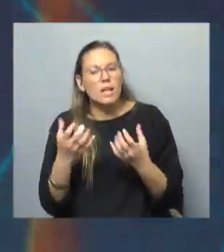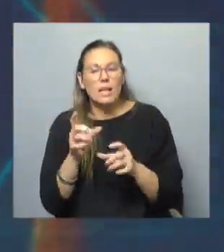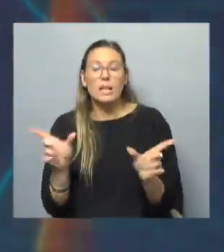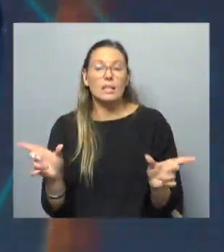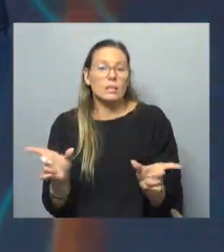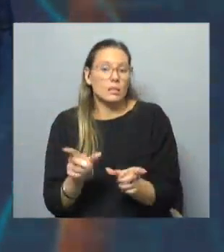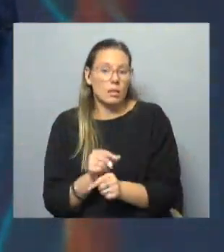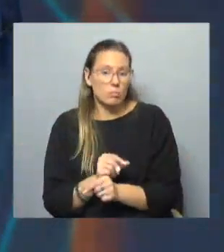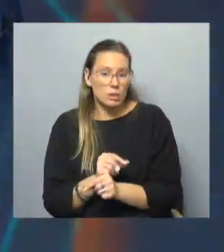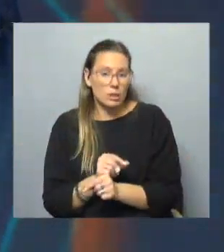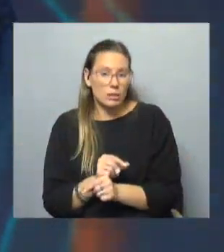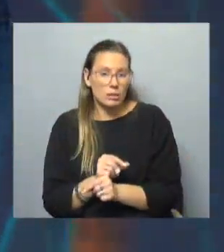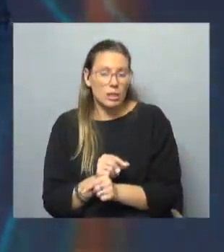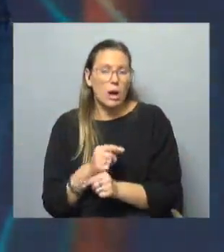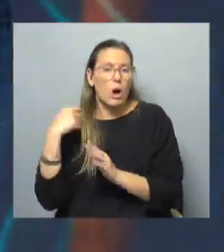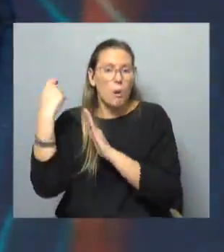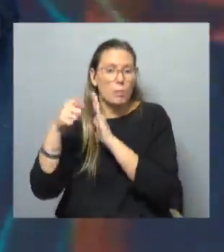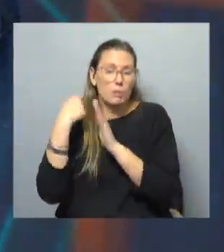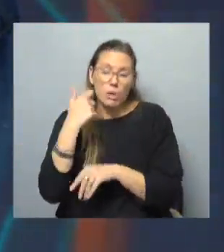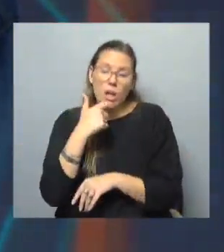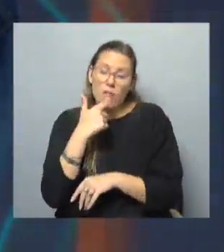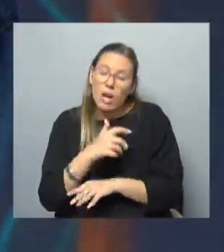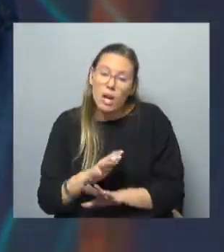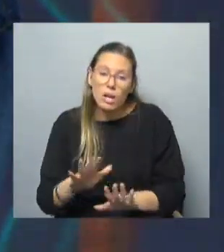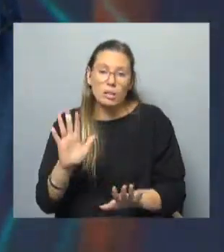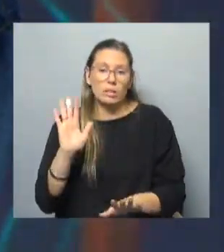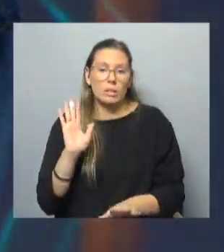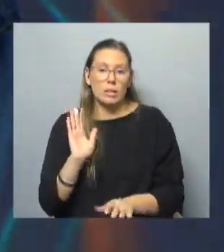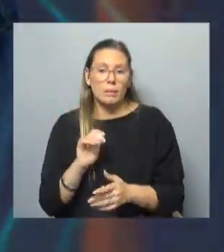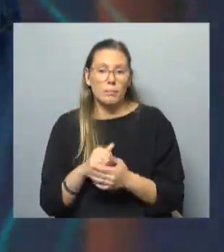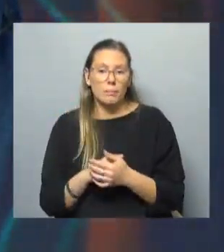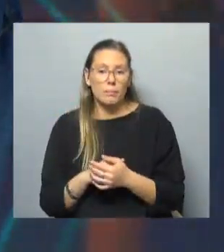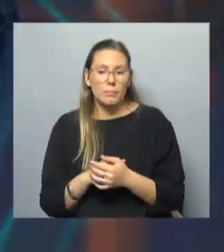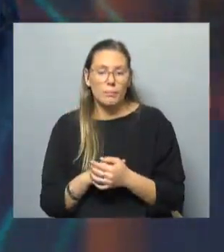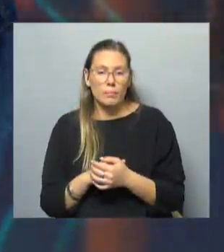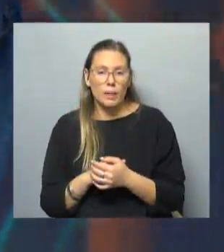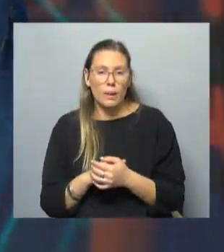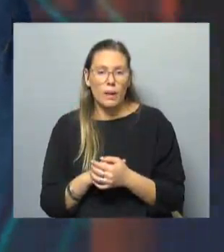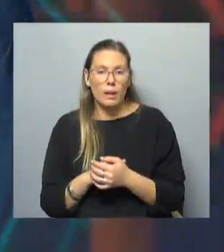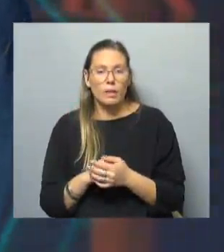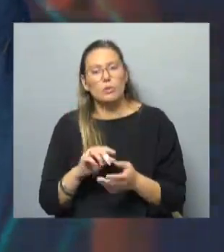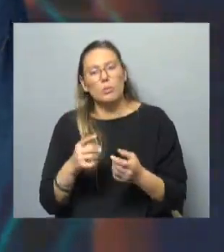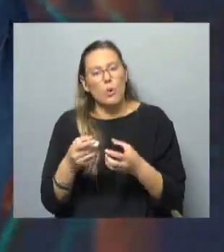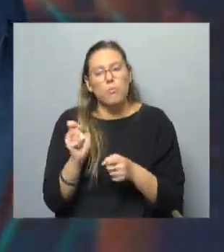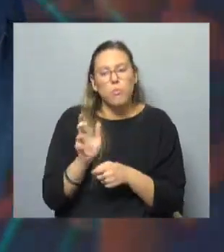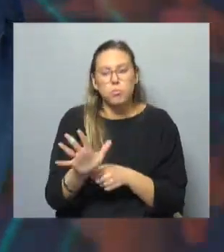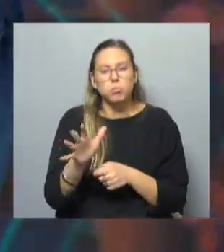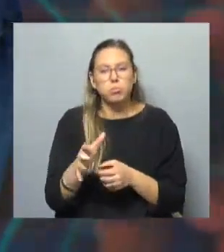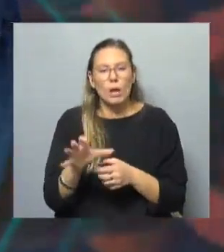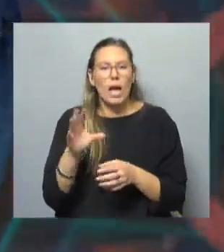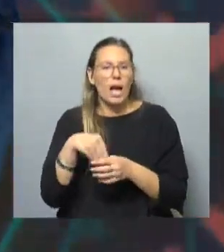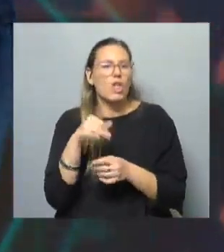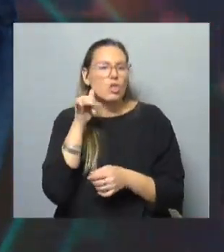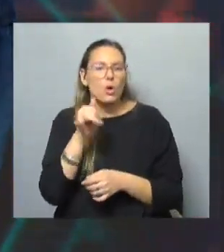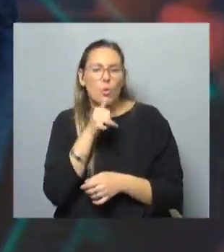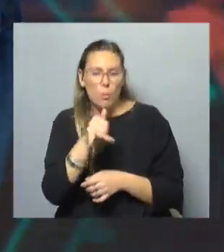culminar una película inconclusa, ¿no? Que es un subgénero dentro del documental.